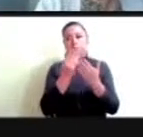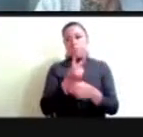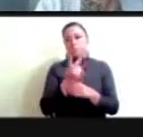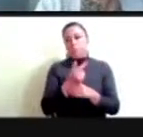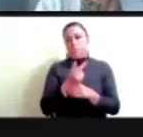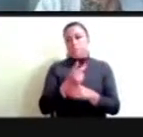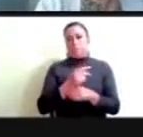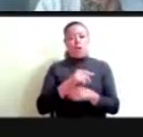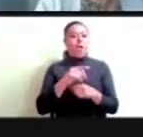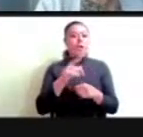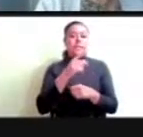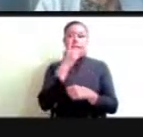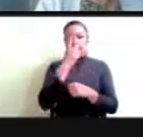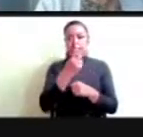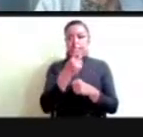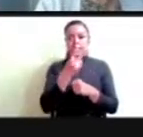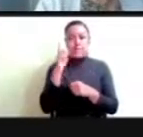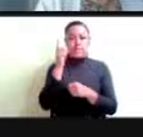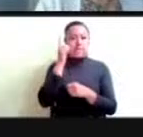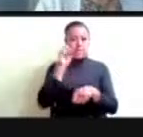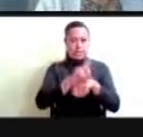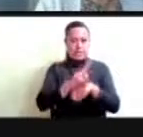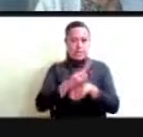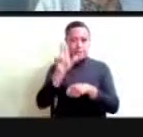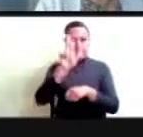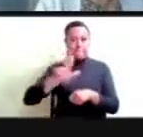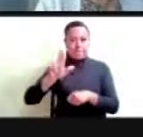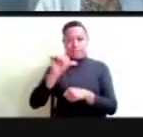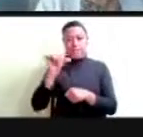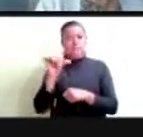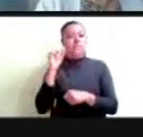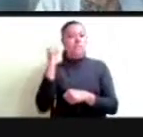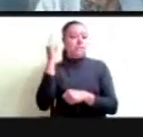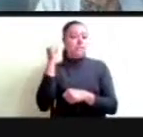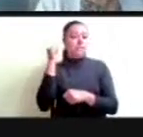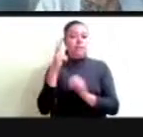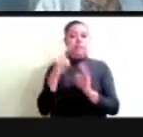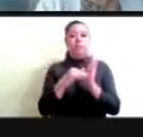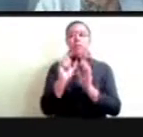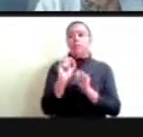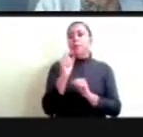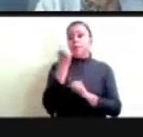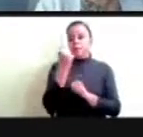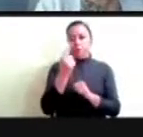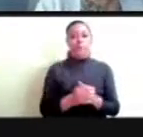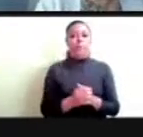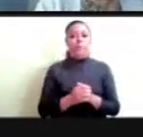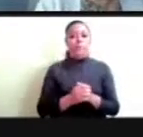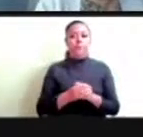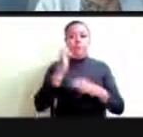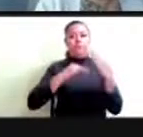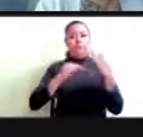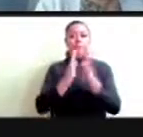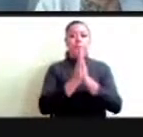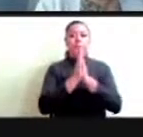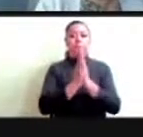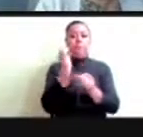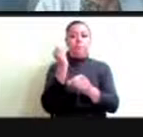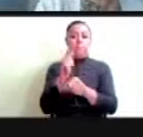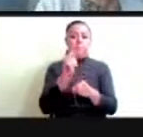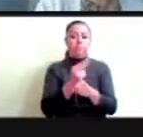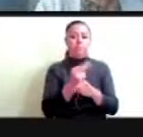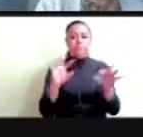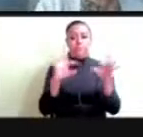martes 16 de marzo de 2021 a las 9 horas. Se ruega todo su puntual asistencia, y en términos de lo dispuesto por el